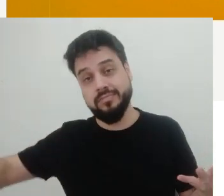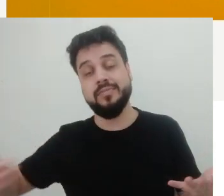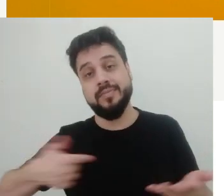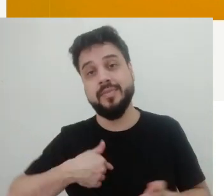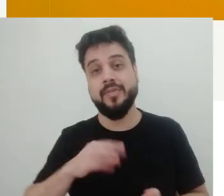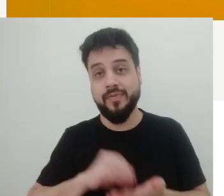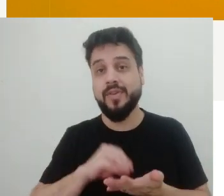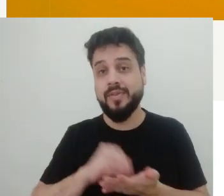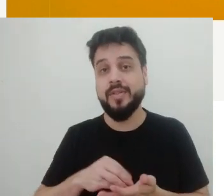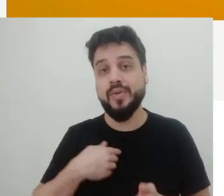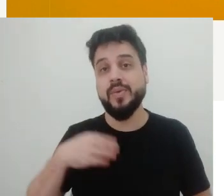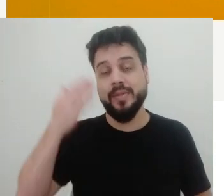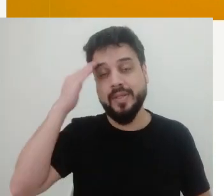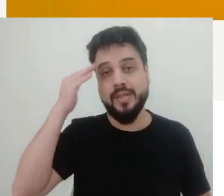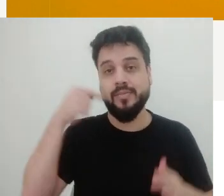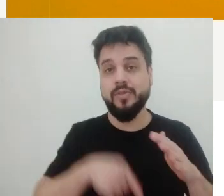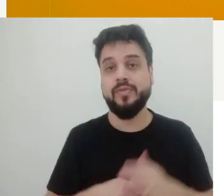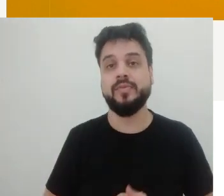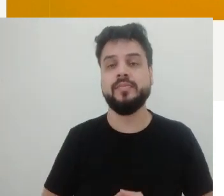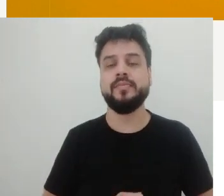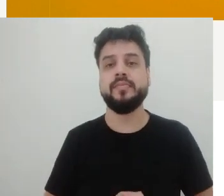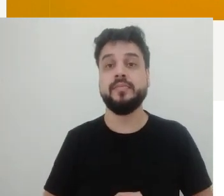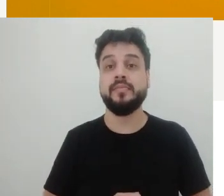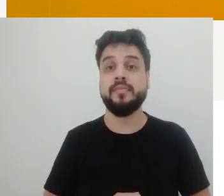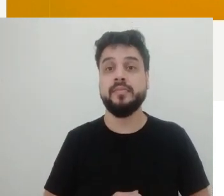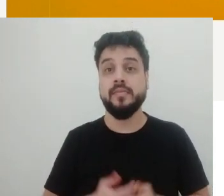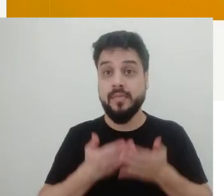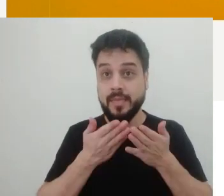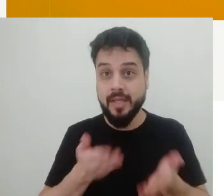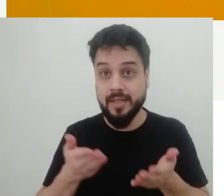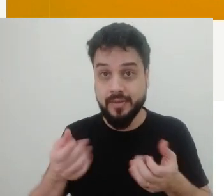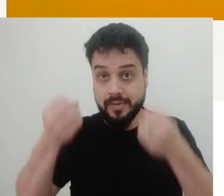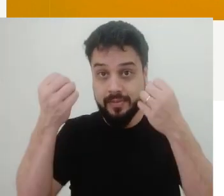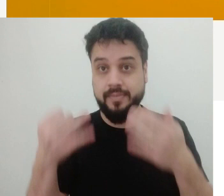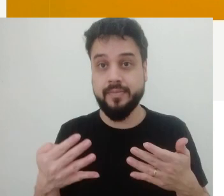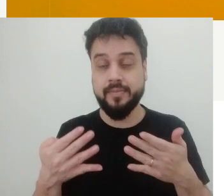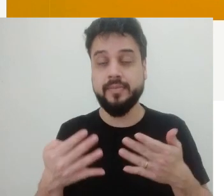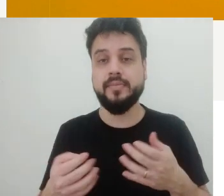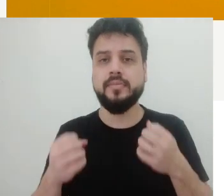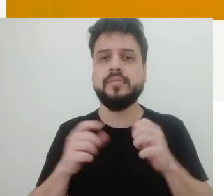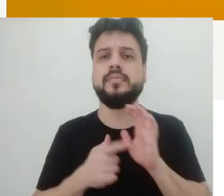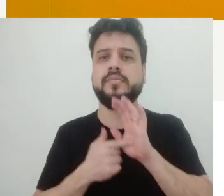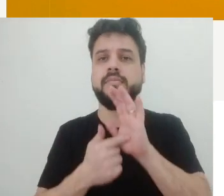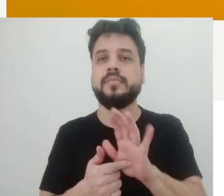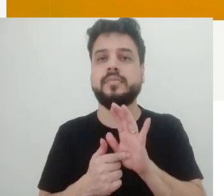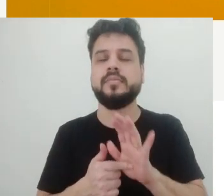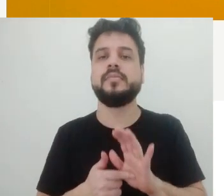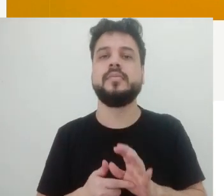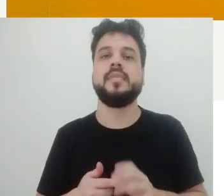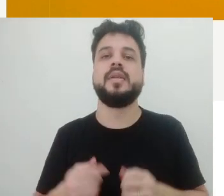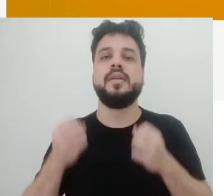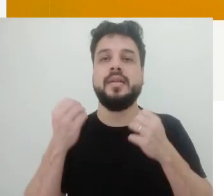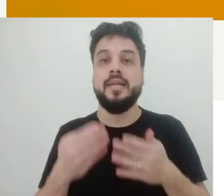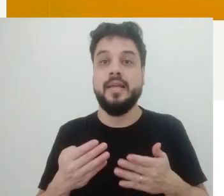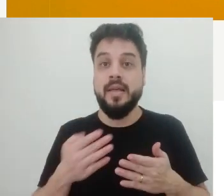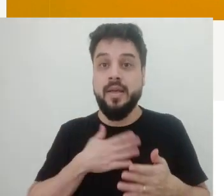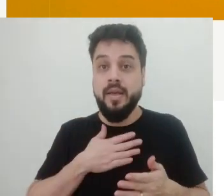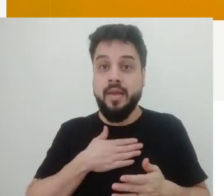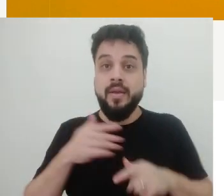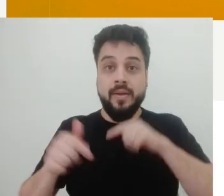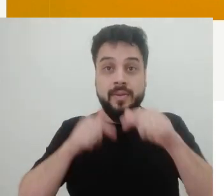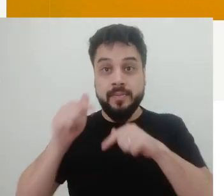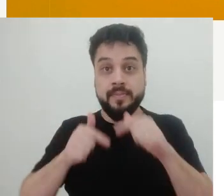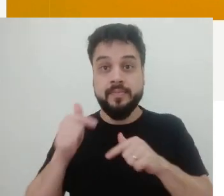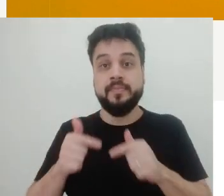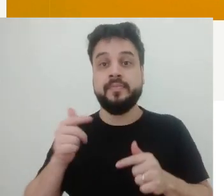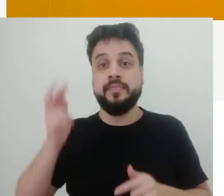normal, los estudios de las ideas, exigen un tratamiento interdisciplinar.